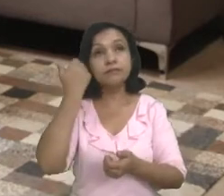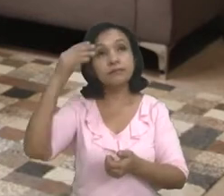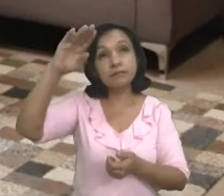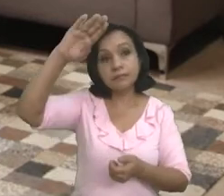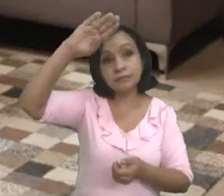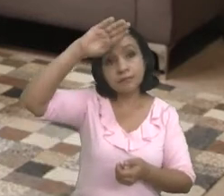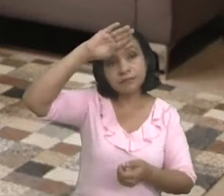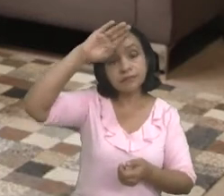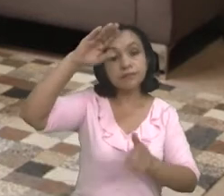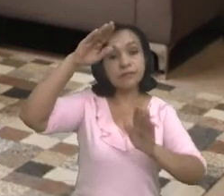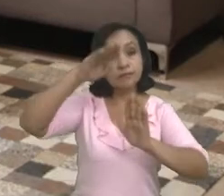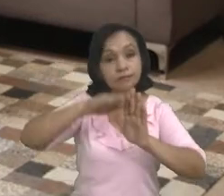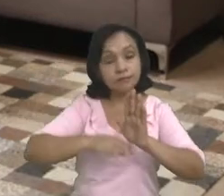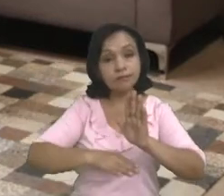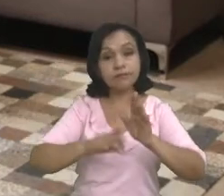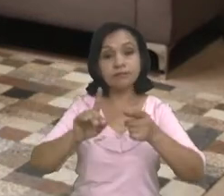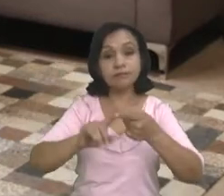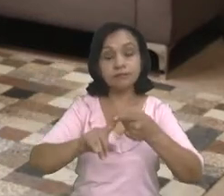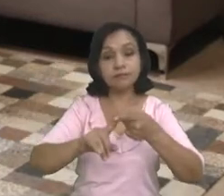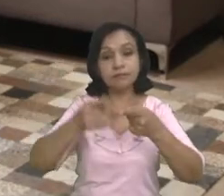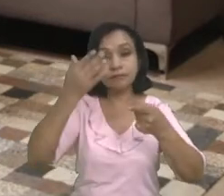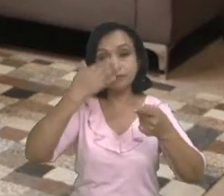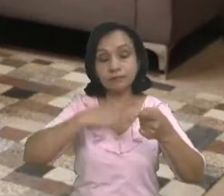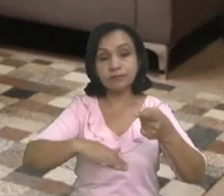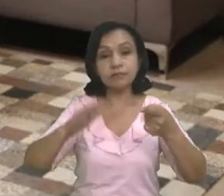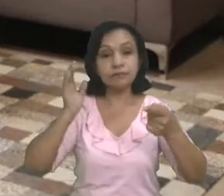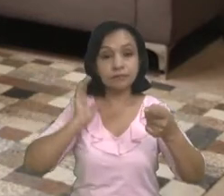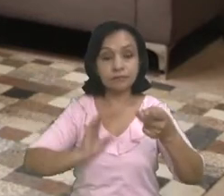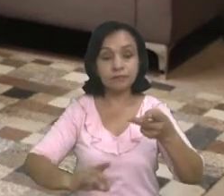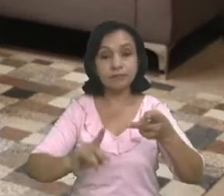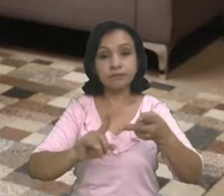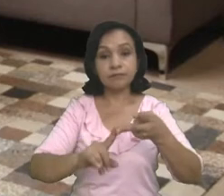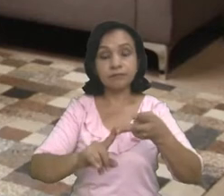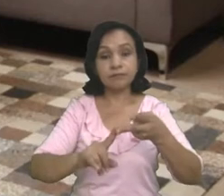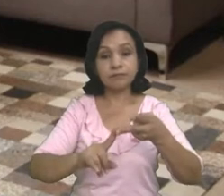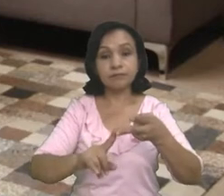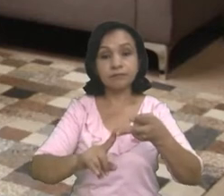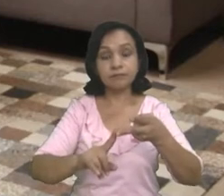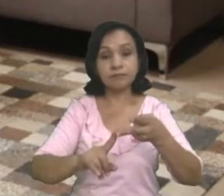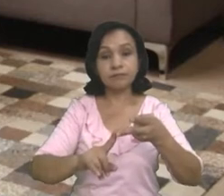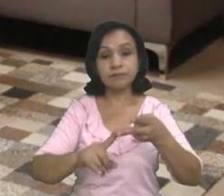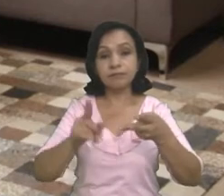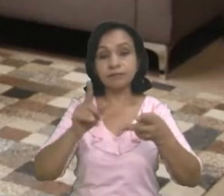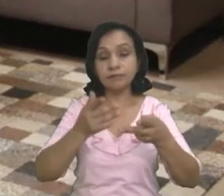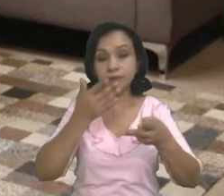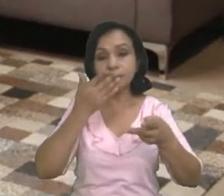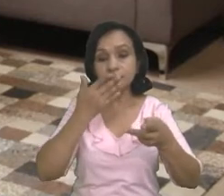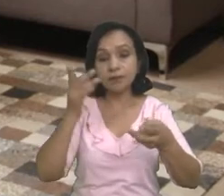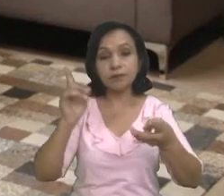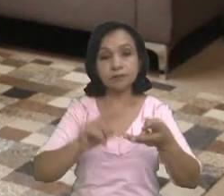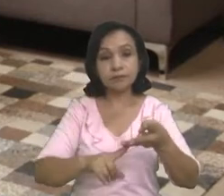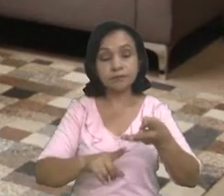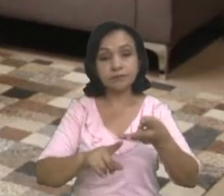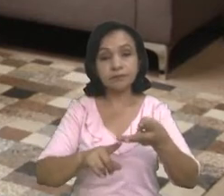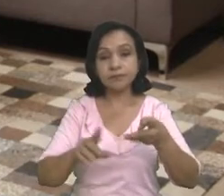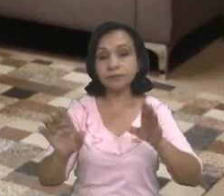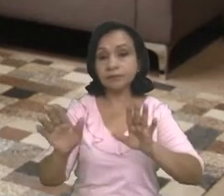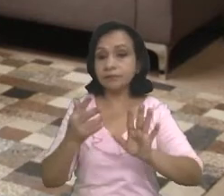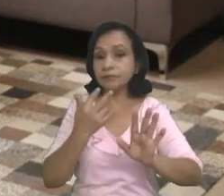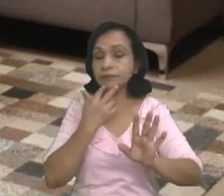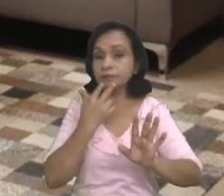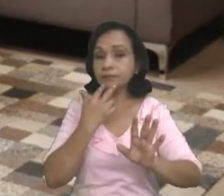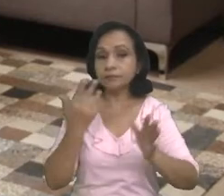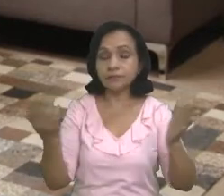temperatura baja puede tener un malestar general puede sólo tener una tos leve y ahí no pasa y